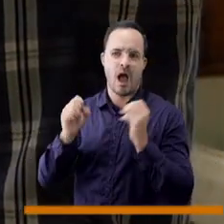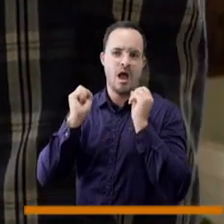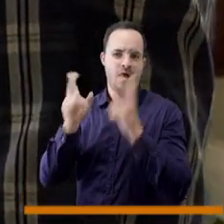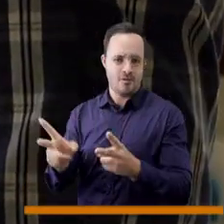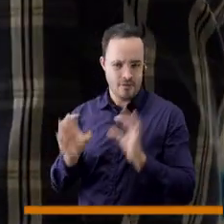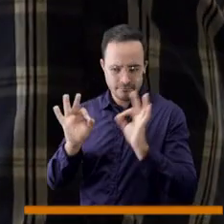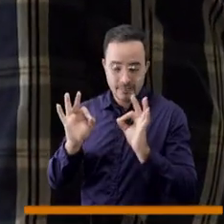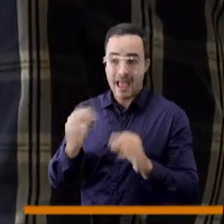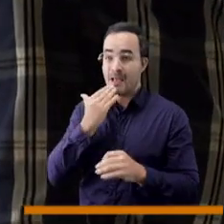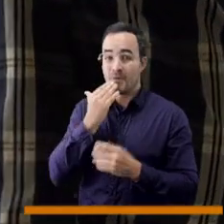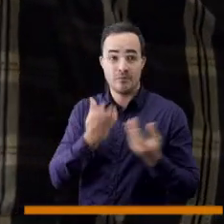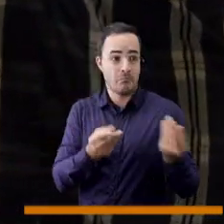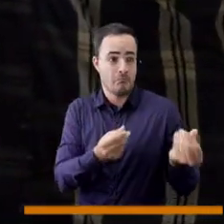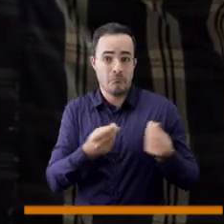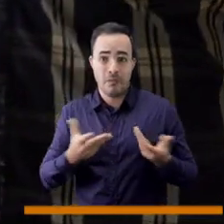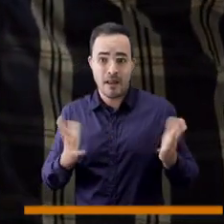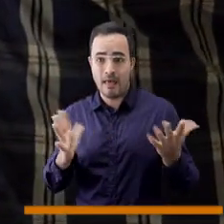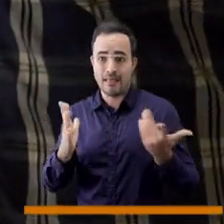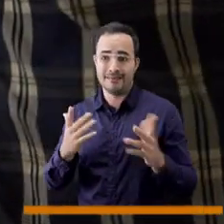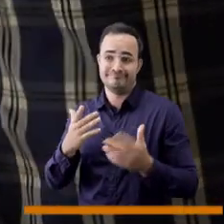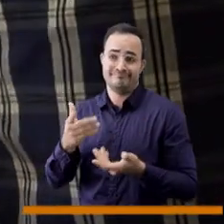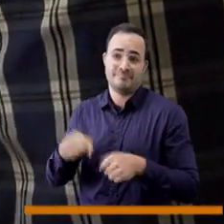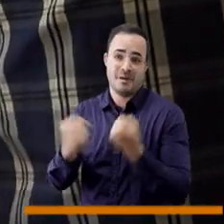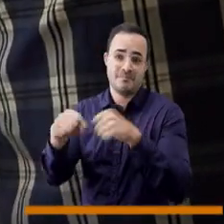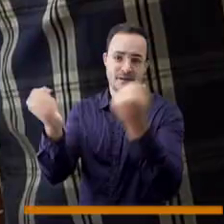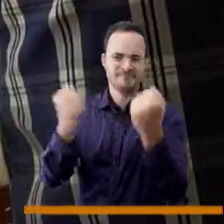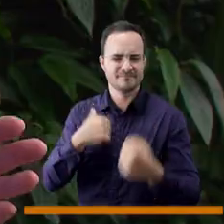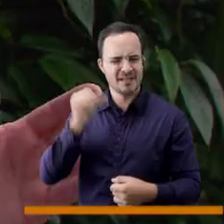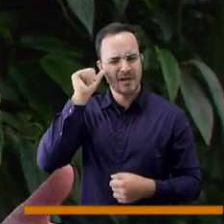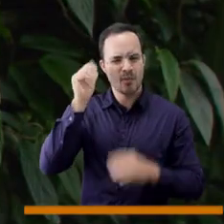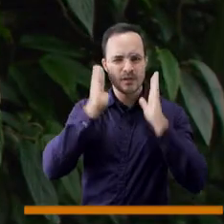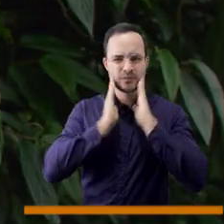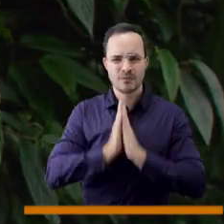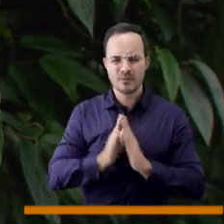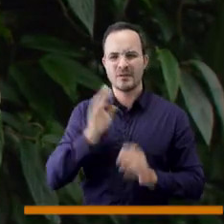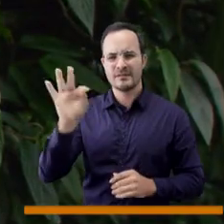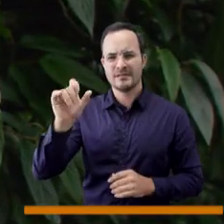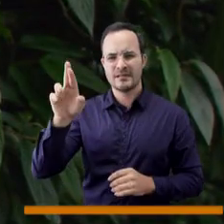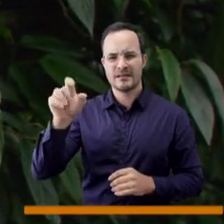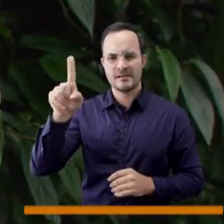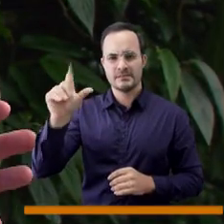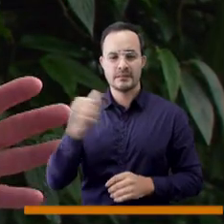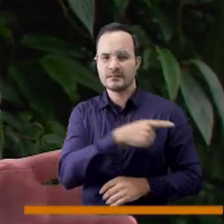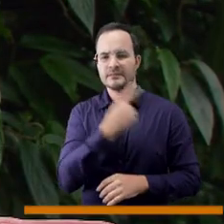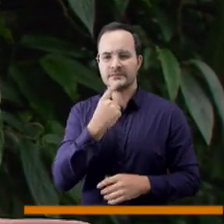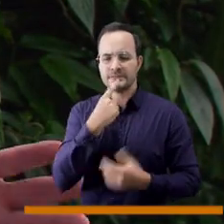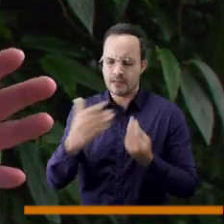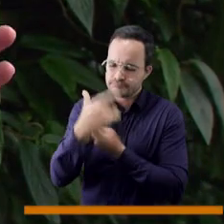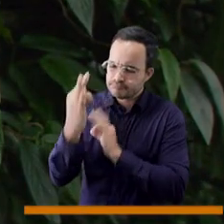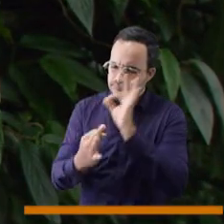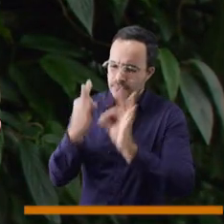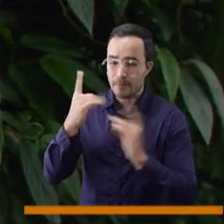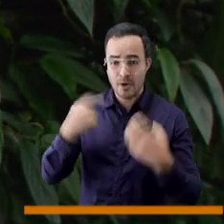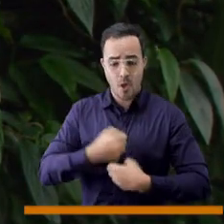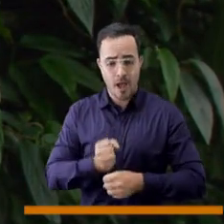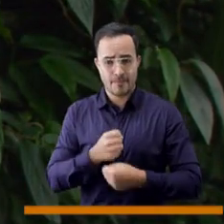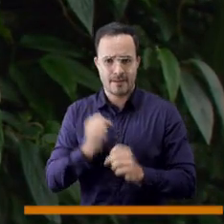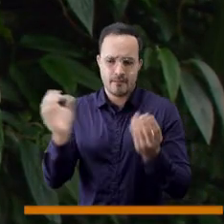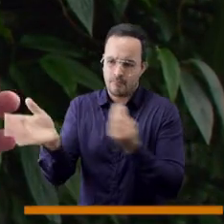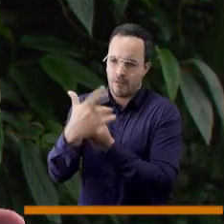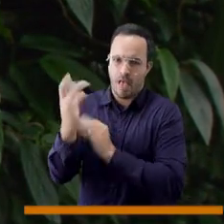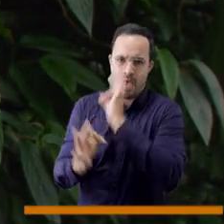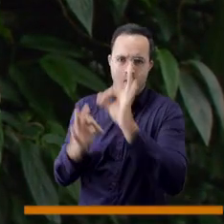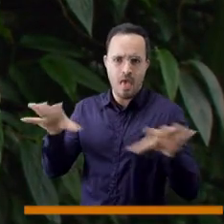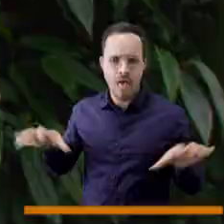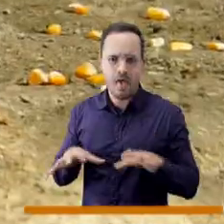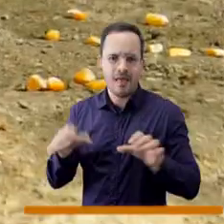salud, es muy difícil de hablar de medio ambiente. Y siempre lo hemos dicho, y la madre Teresa de Calcuta lo ha dicho, la conservación